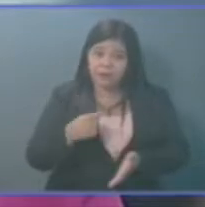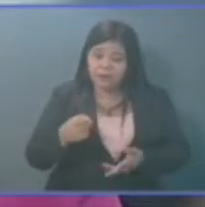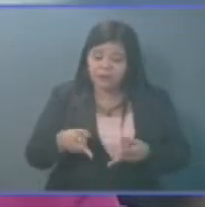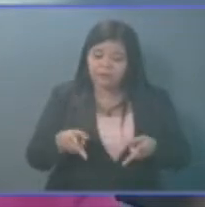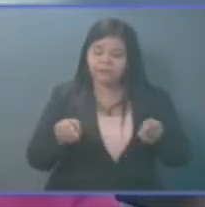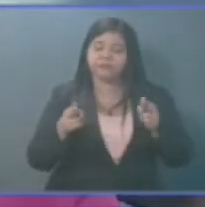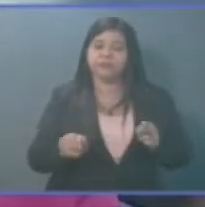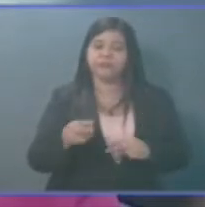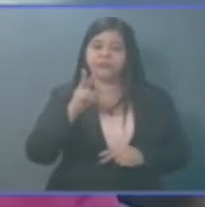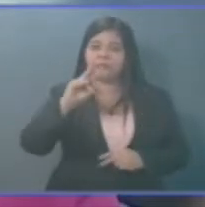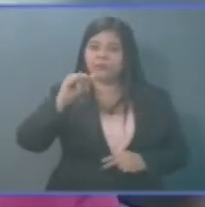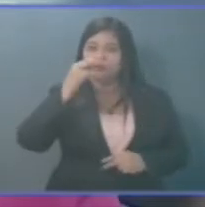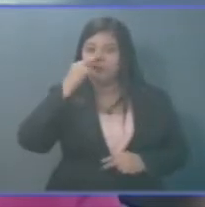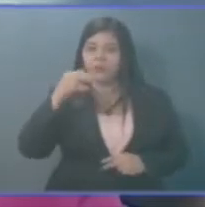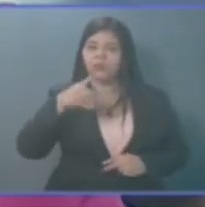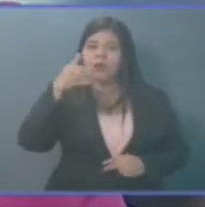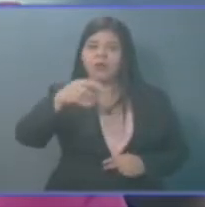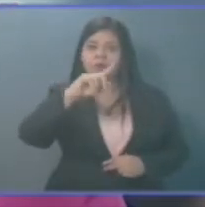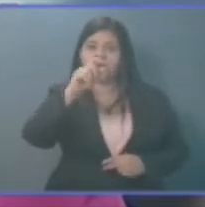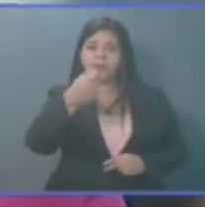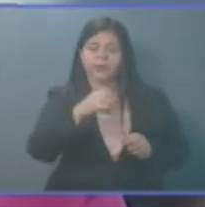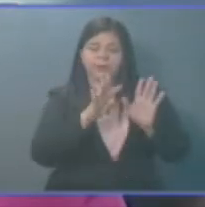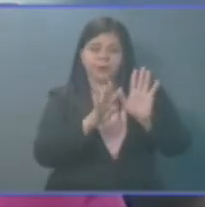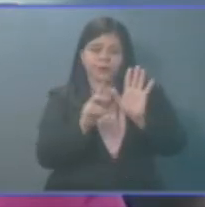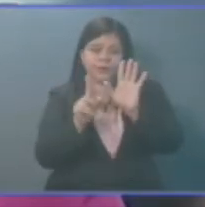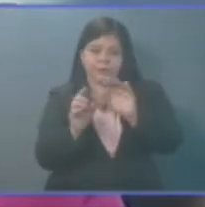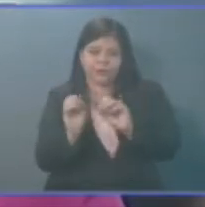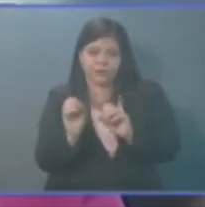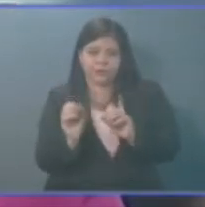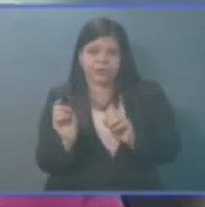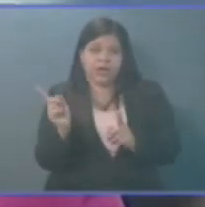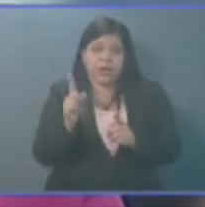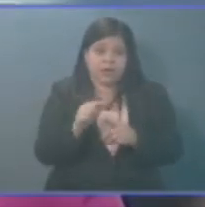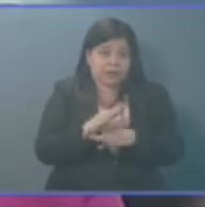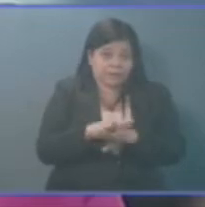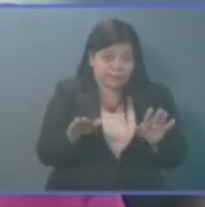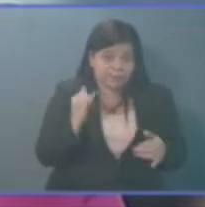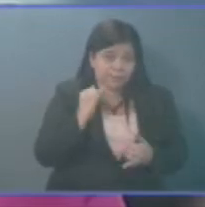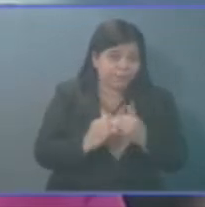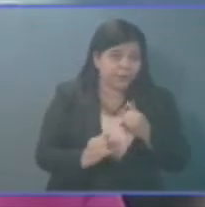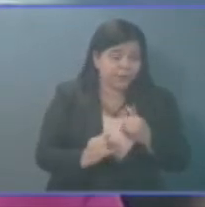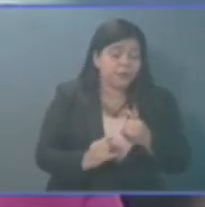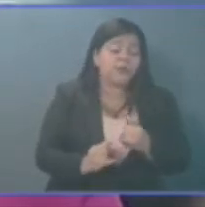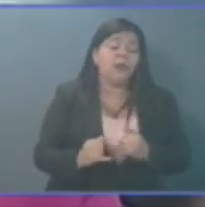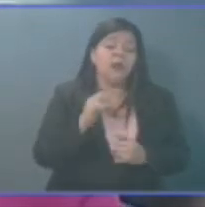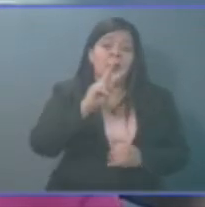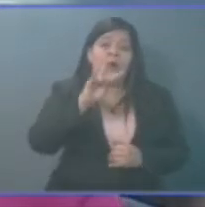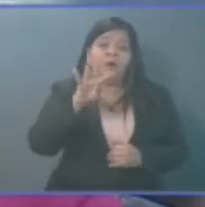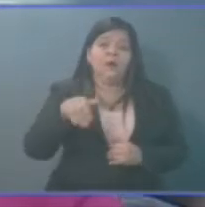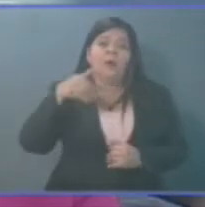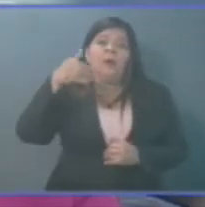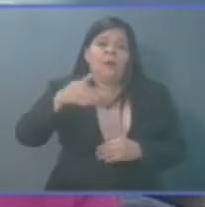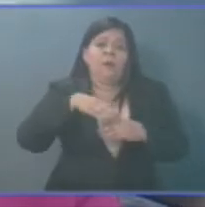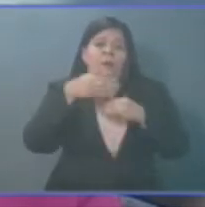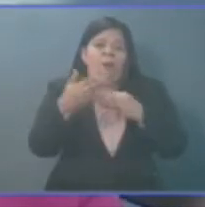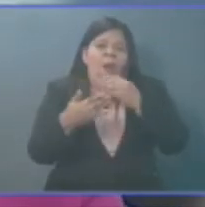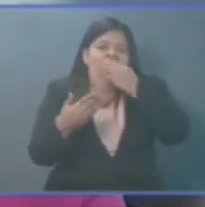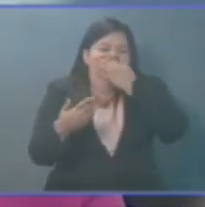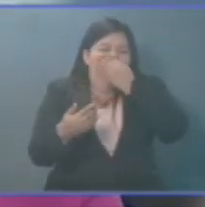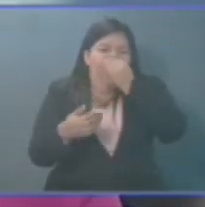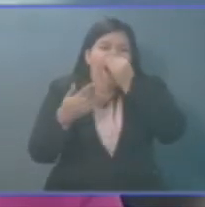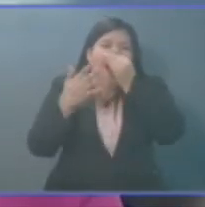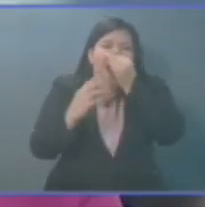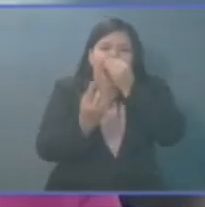de junio de 1960 y logra completar la obra 24 años después con el apoyo